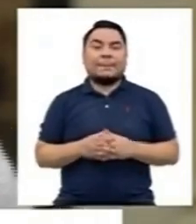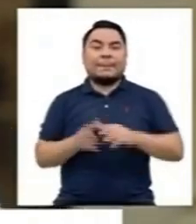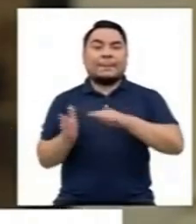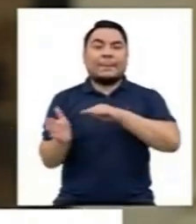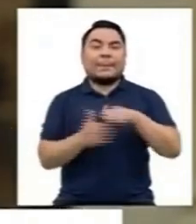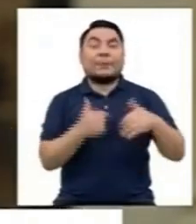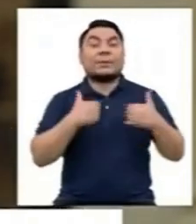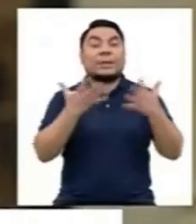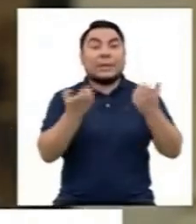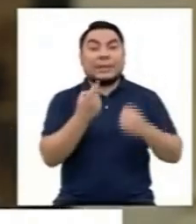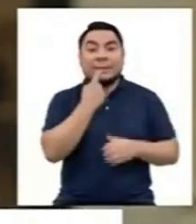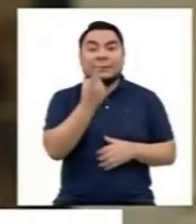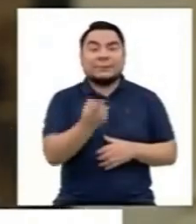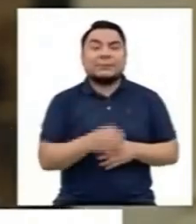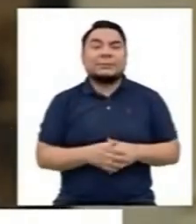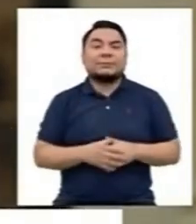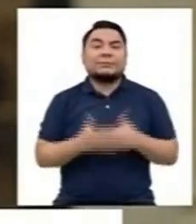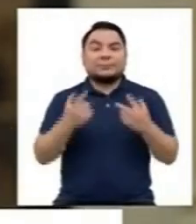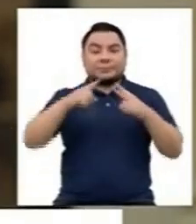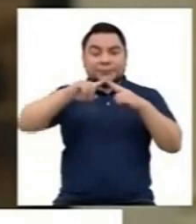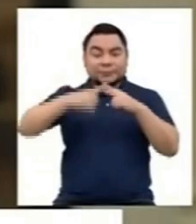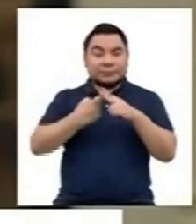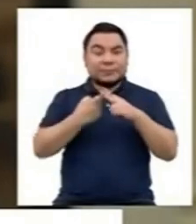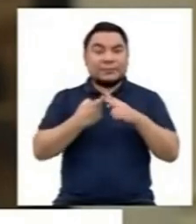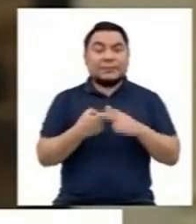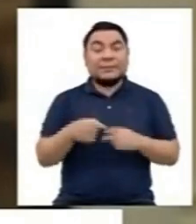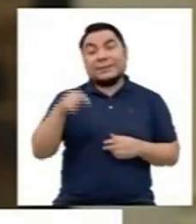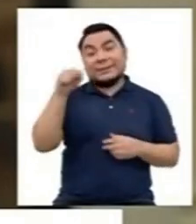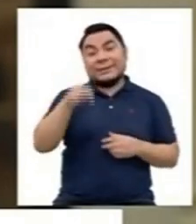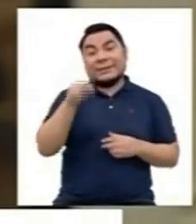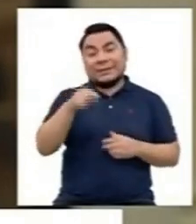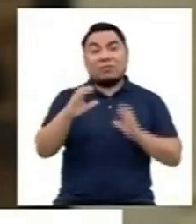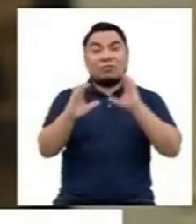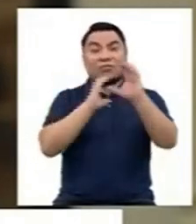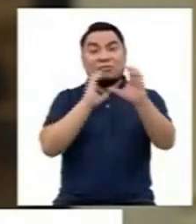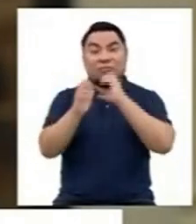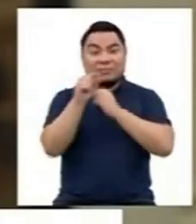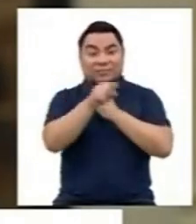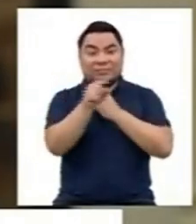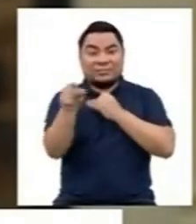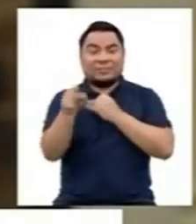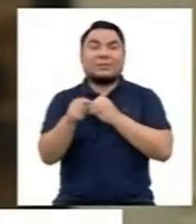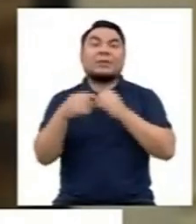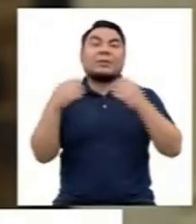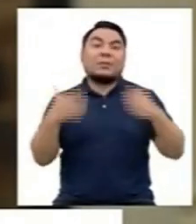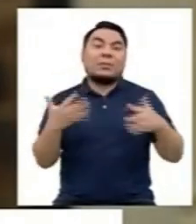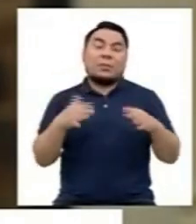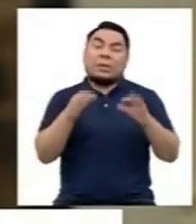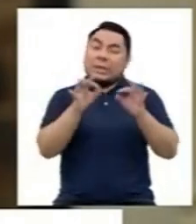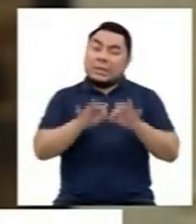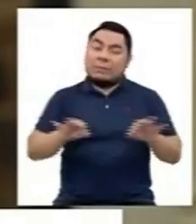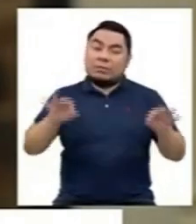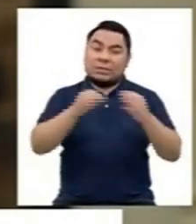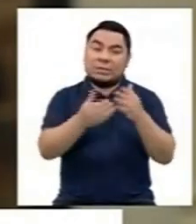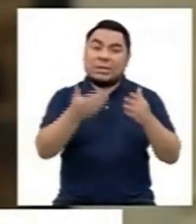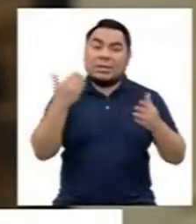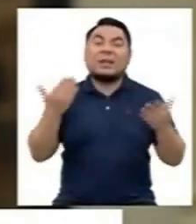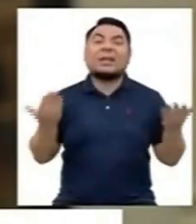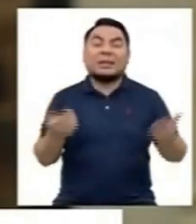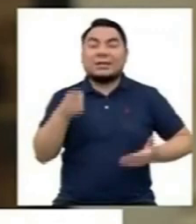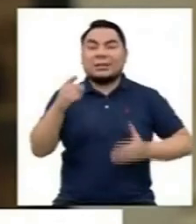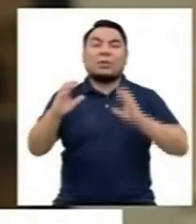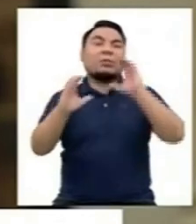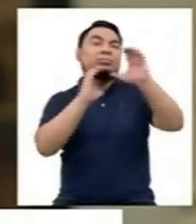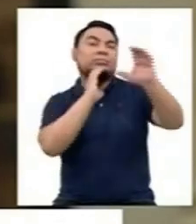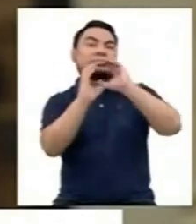Posteriormente está llegando en el segundo cupo el despliegue de los dos laboratorios, AstraZeneca y Sinopharm.